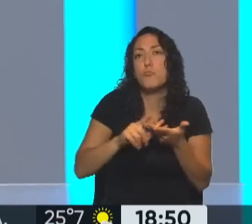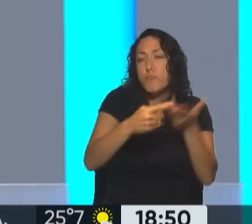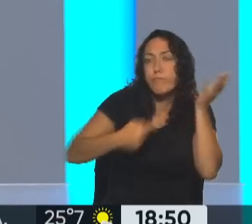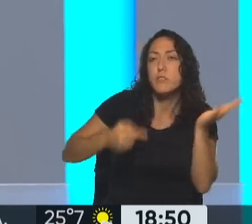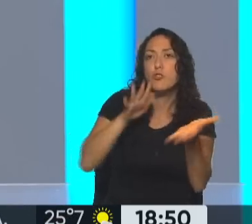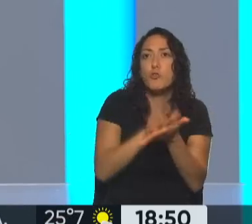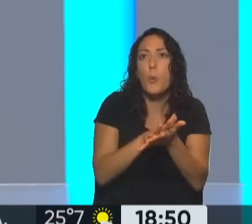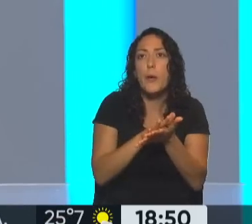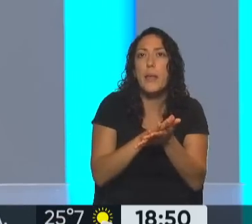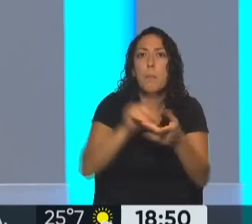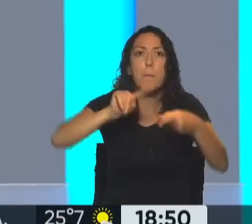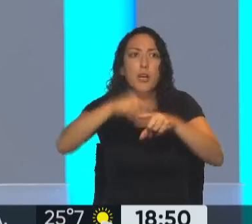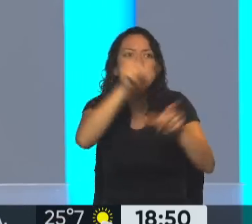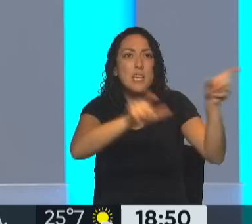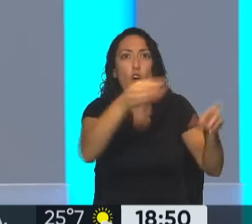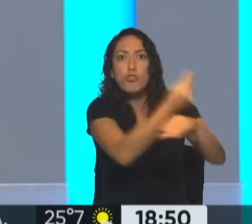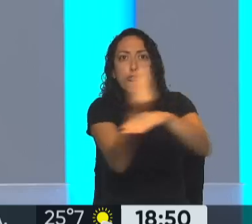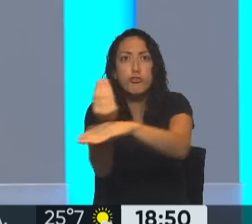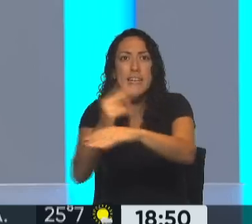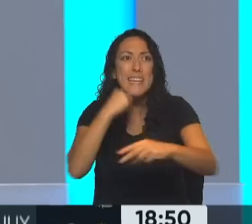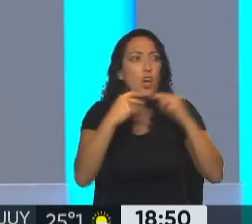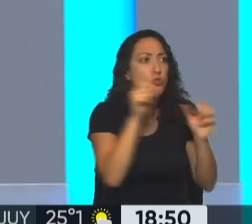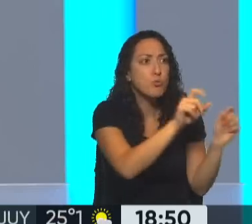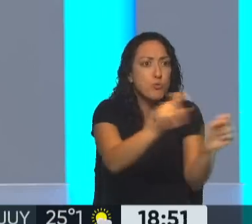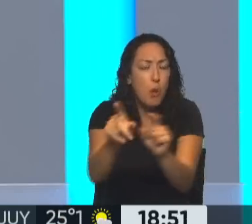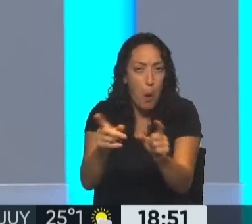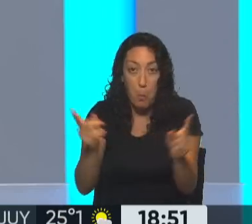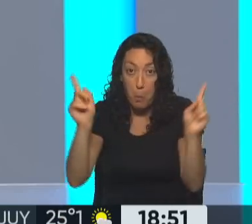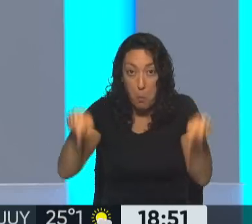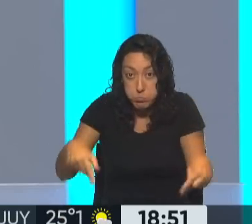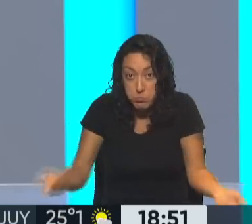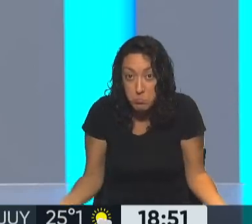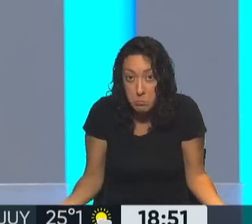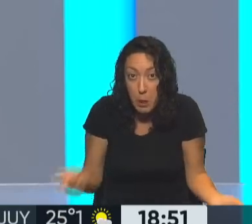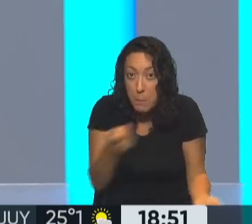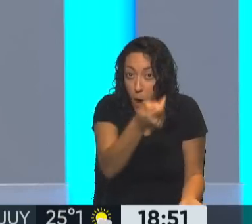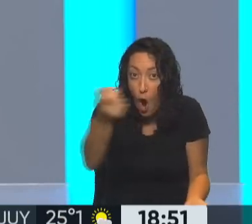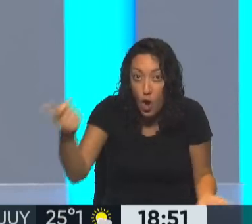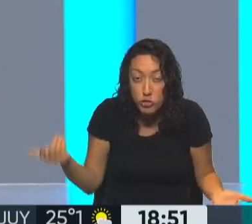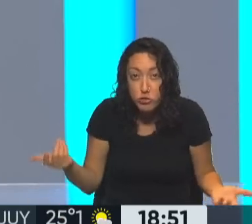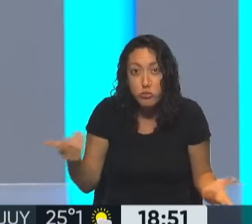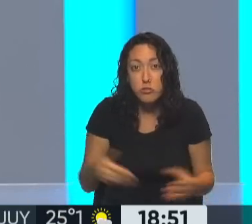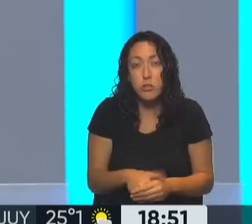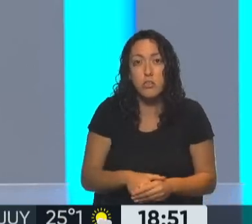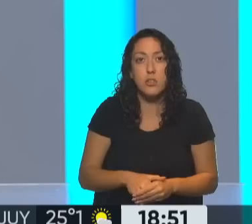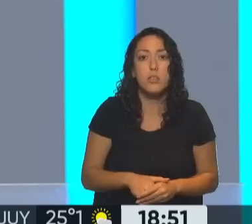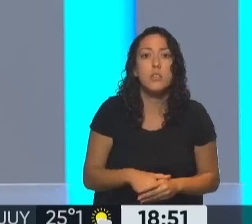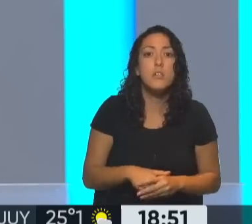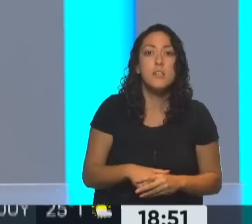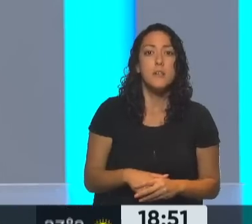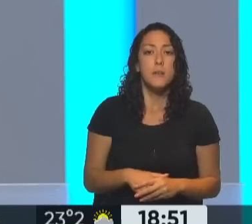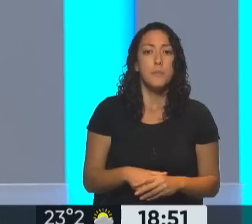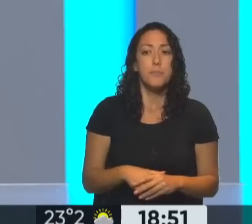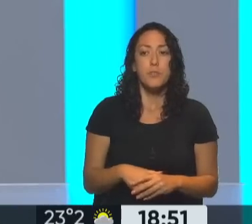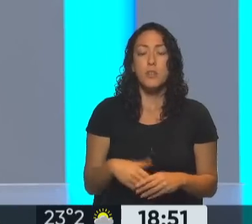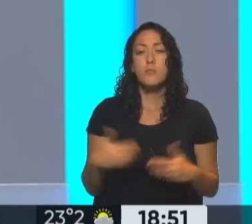uno conoce, la verdad es que son muy reducidos. Son muy reducidos y no hay, ni siquiera sabemos los